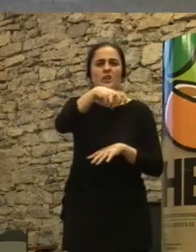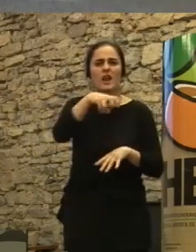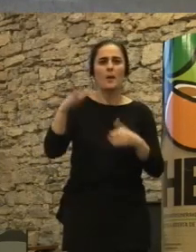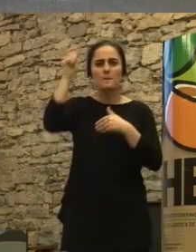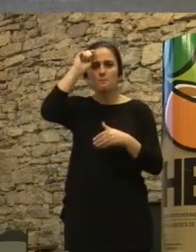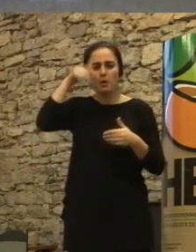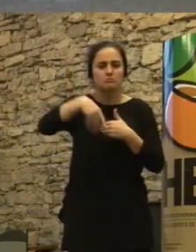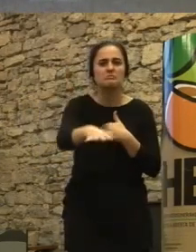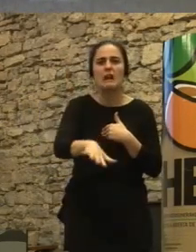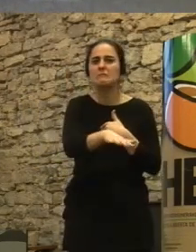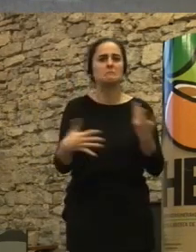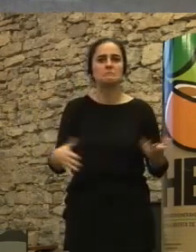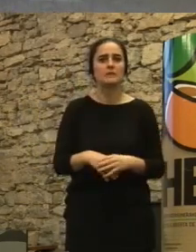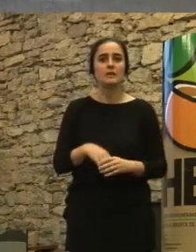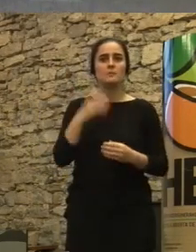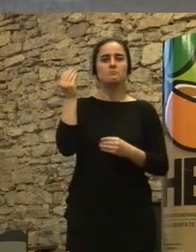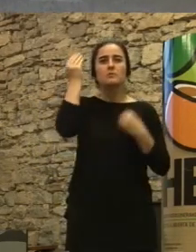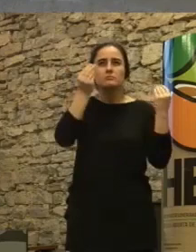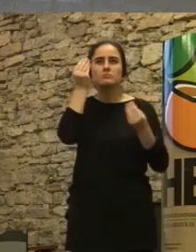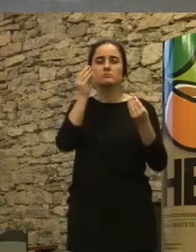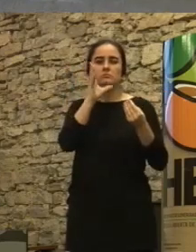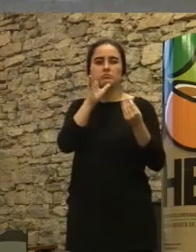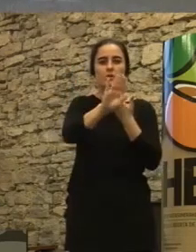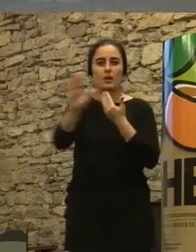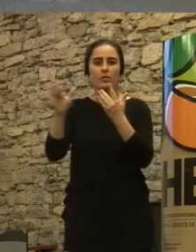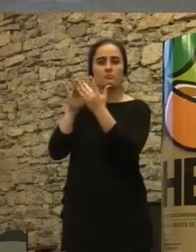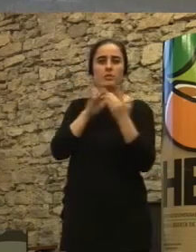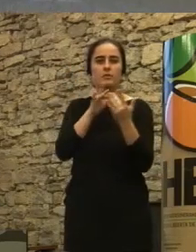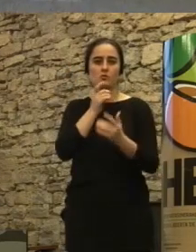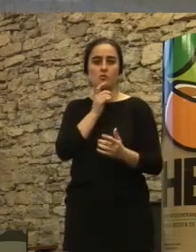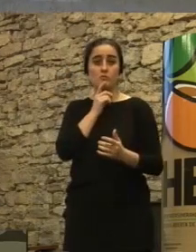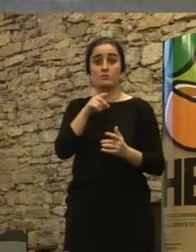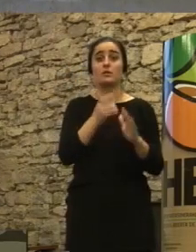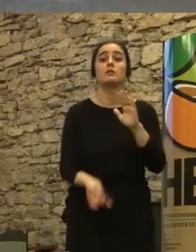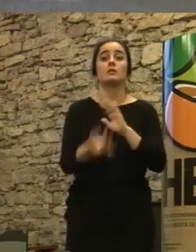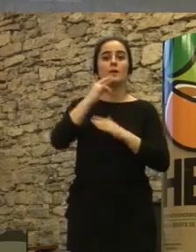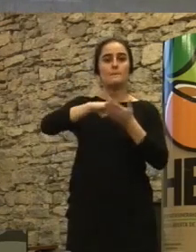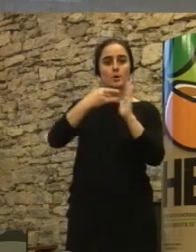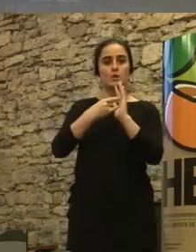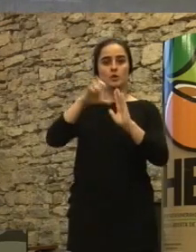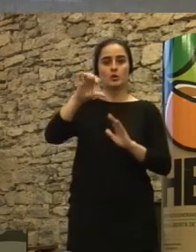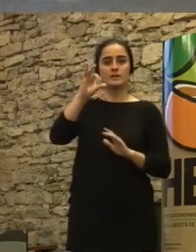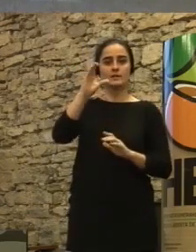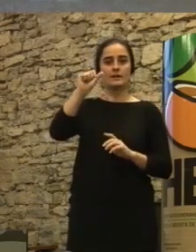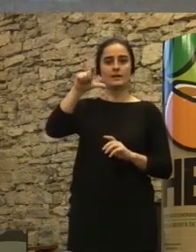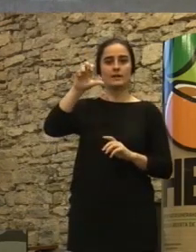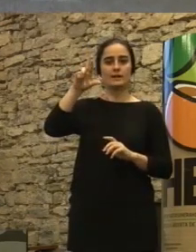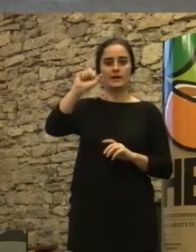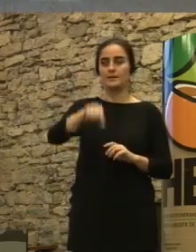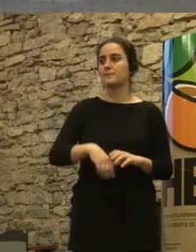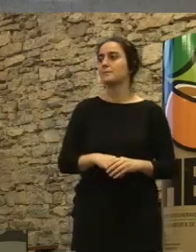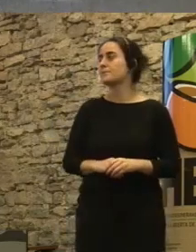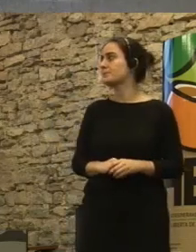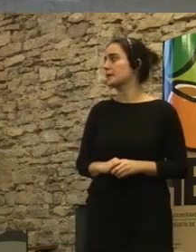Se preguntó, bueno, por las relaciones que tenemos entre los vecinos, y de ahí nació el proyecto de La Escalera.